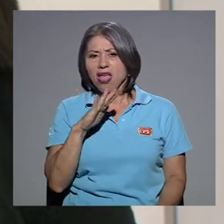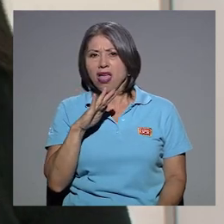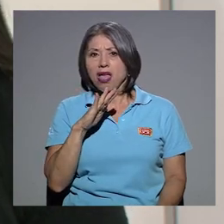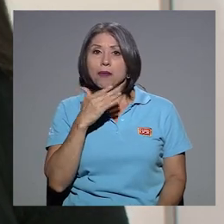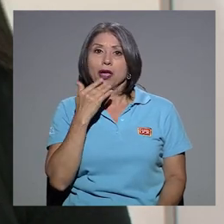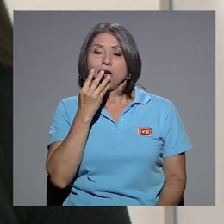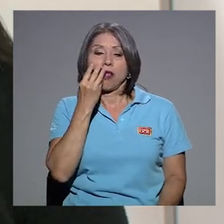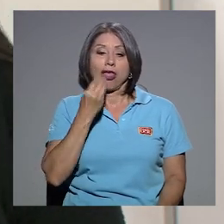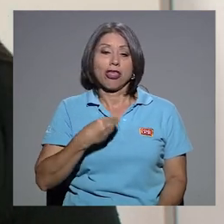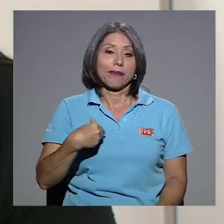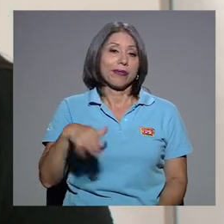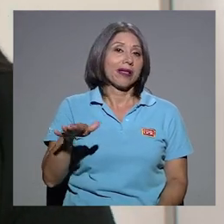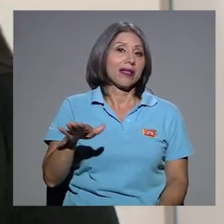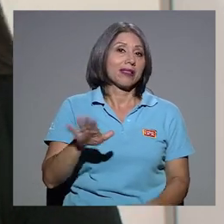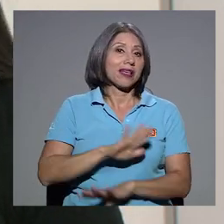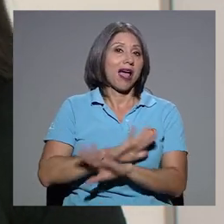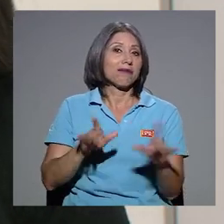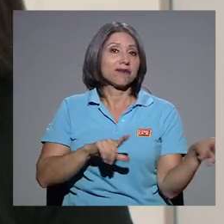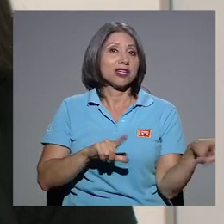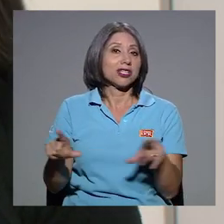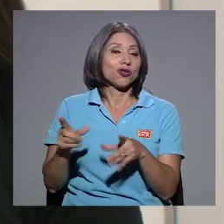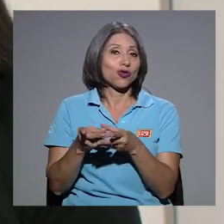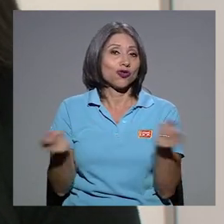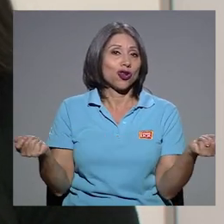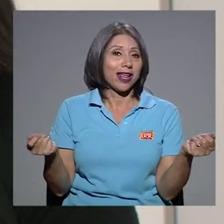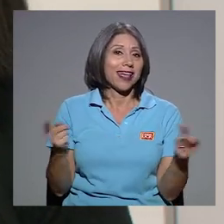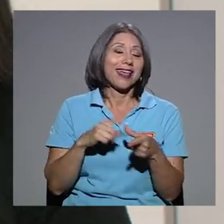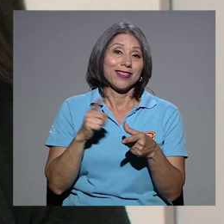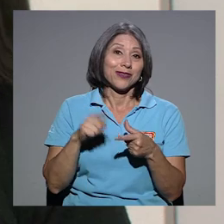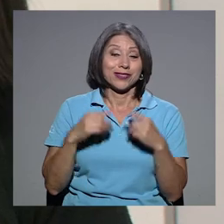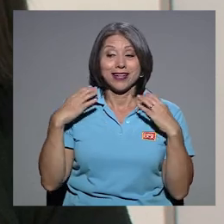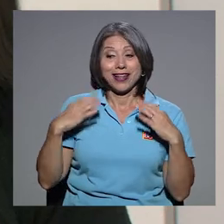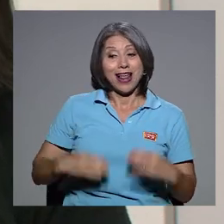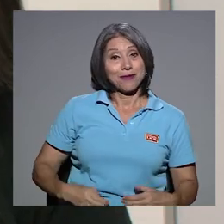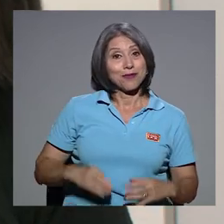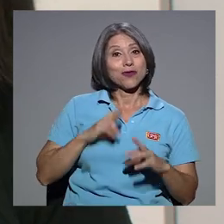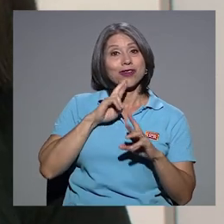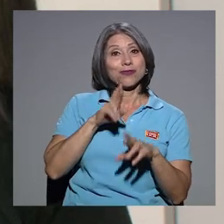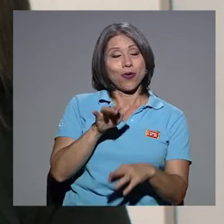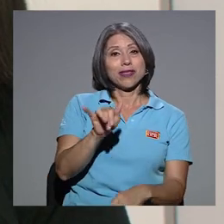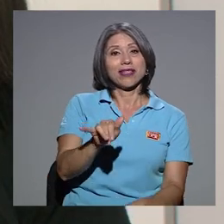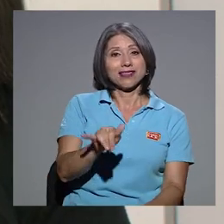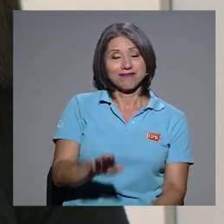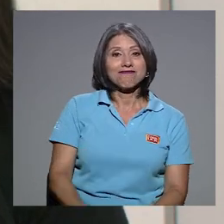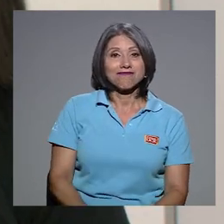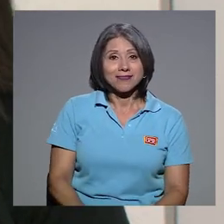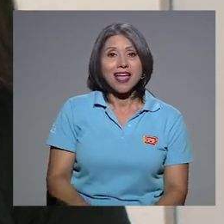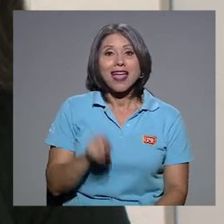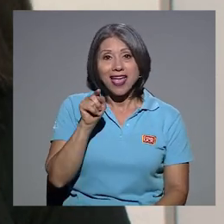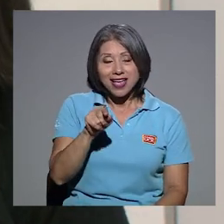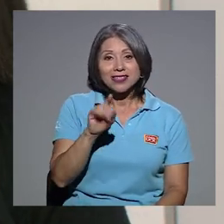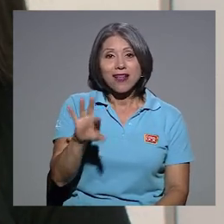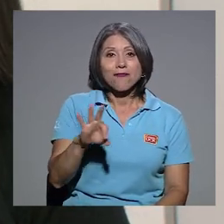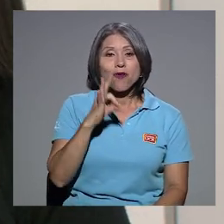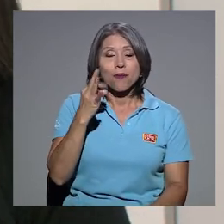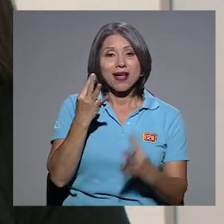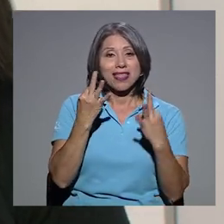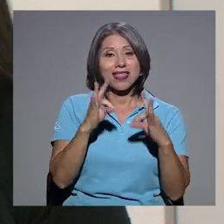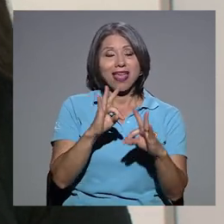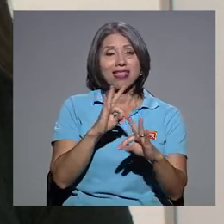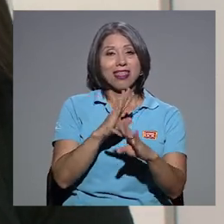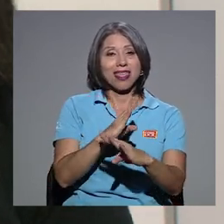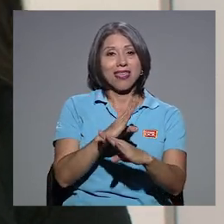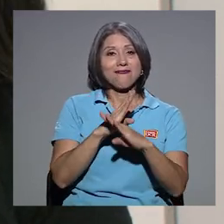pues me deshago del diente y listo, lo solucioné. Entonces esa es la forma en la que el organismo responde, esa es la forma en la que trata de